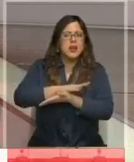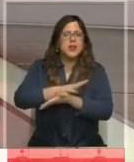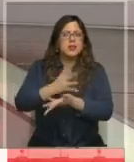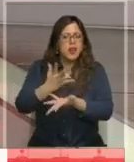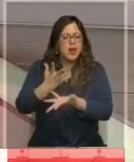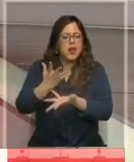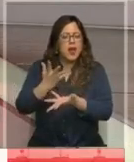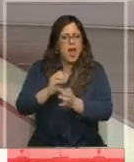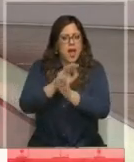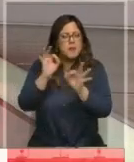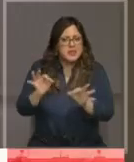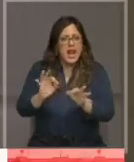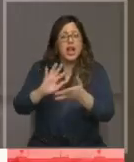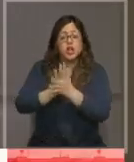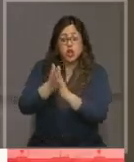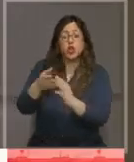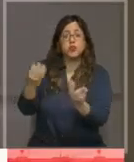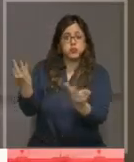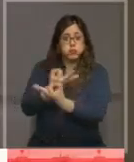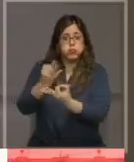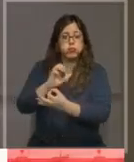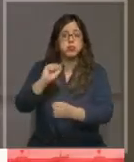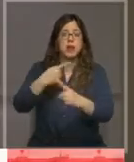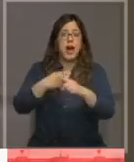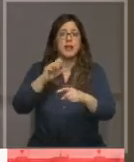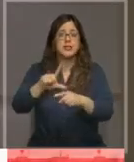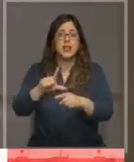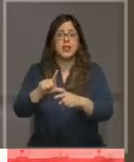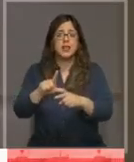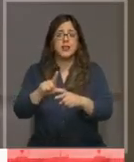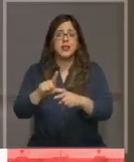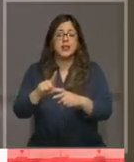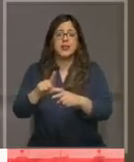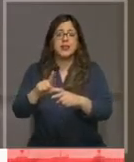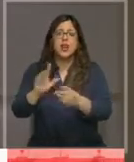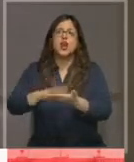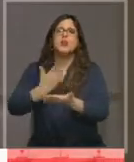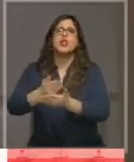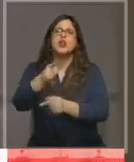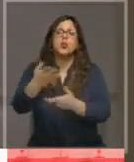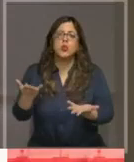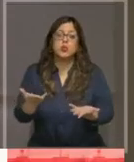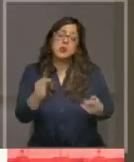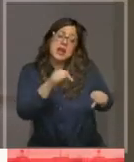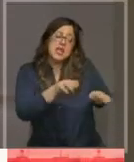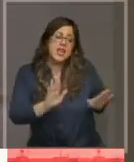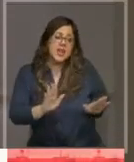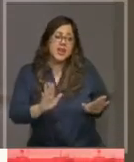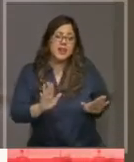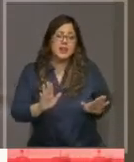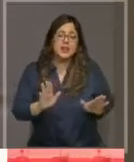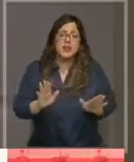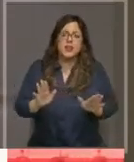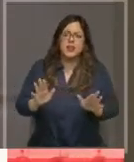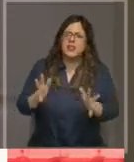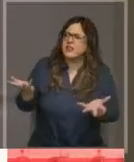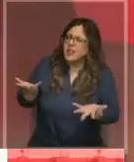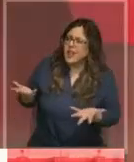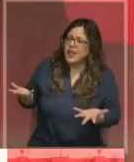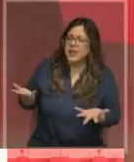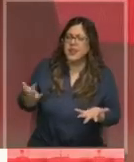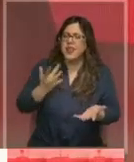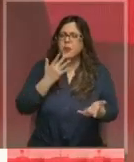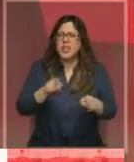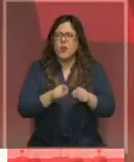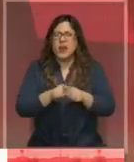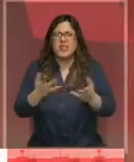estás, Axel, querido? Aquí. ¿Qué significa eso? Adporta. Espeso el ambiente, muy Pozole. Espeso, muy sí, espeso. No sé si palabra... eléctrico.